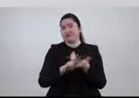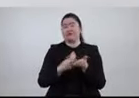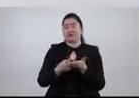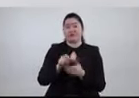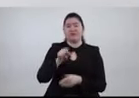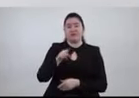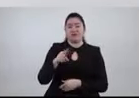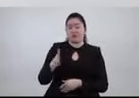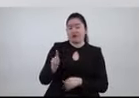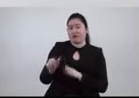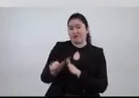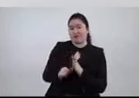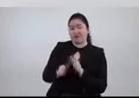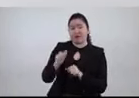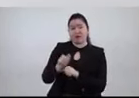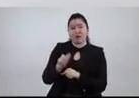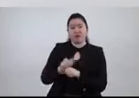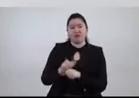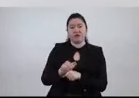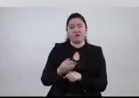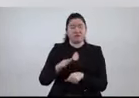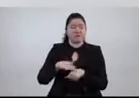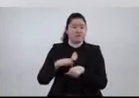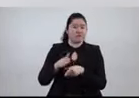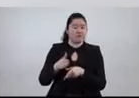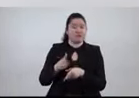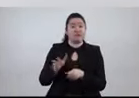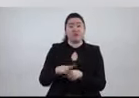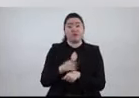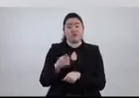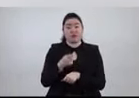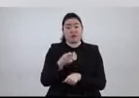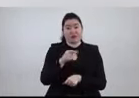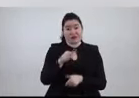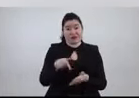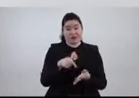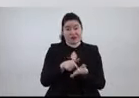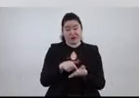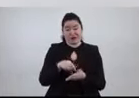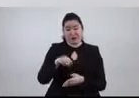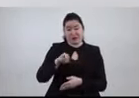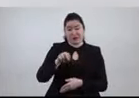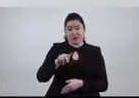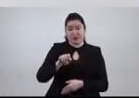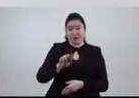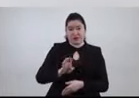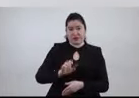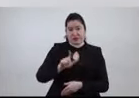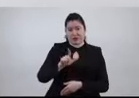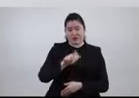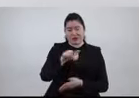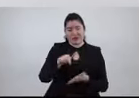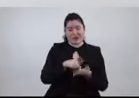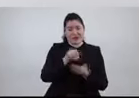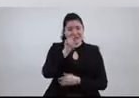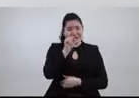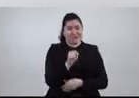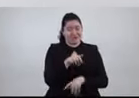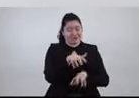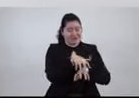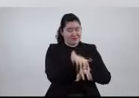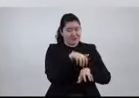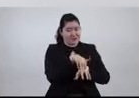ha recuperado un poco por varias razones. Una, empiezan a recuperarse los manantiales de la zona sur de Tlalpan, que